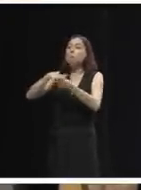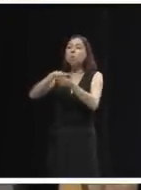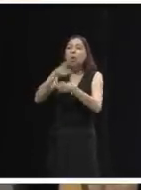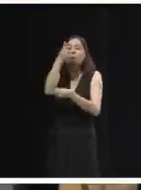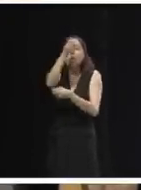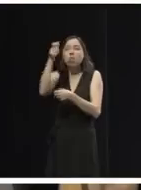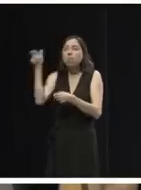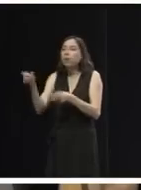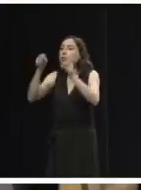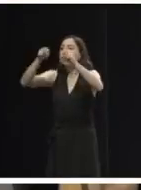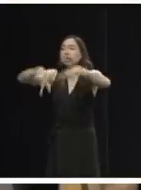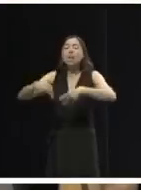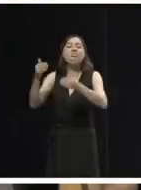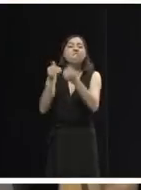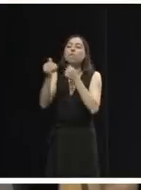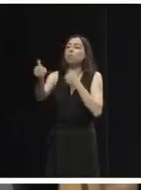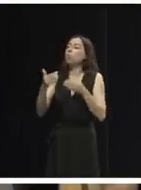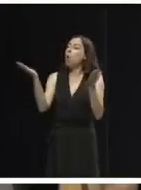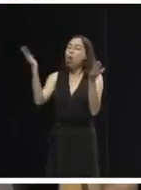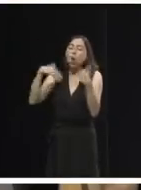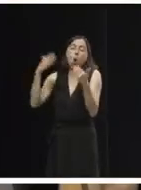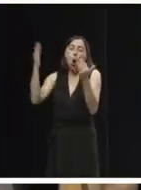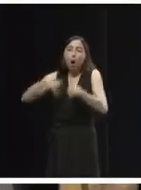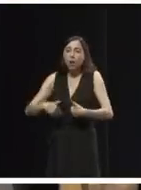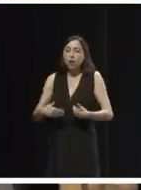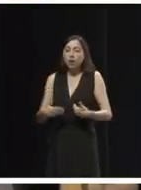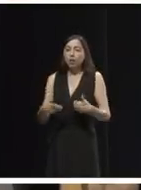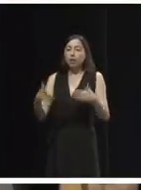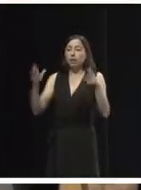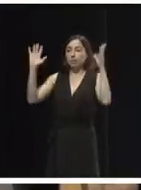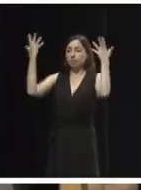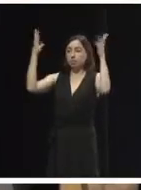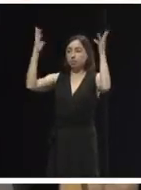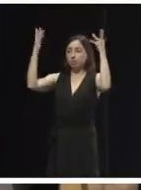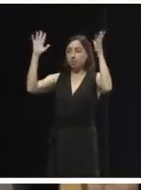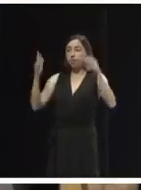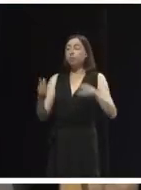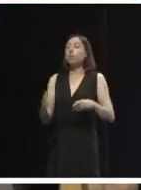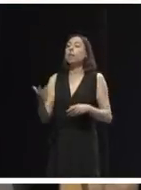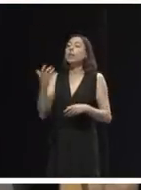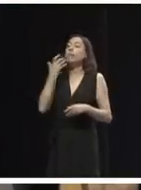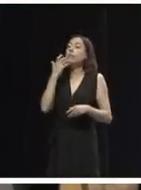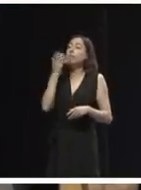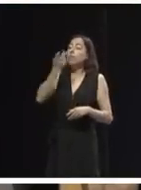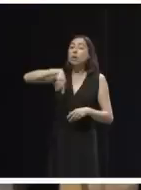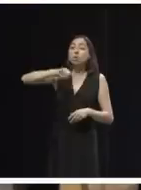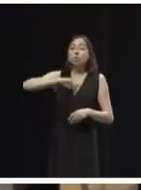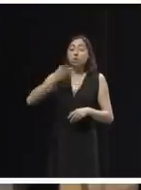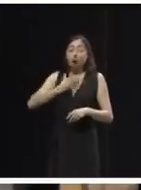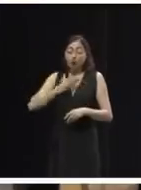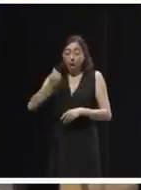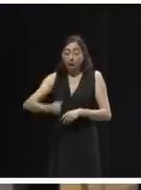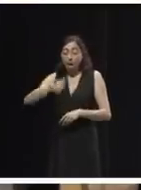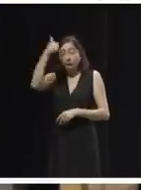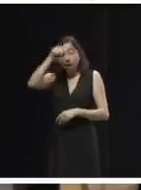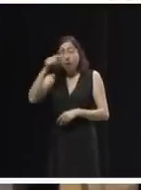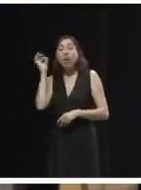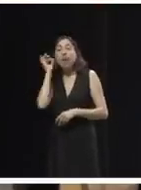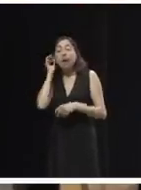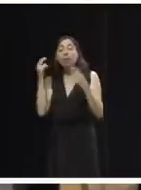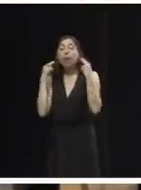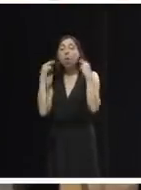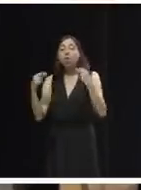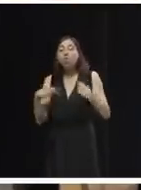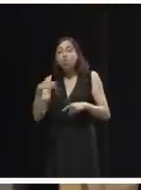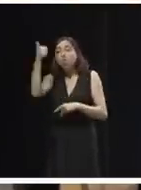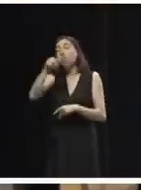no hay futuro. Sin nuestros alcaldes, alcaldesas, concejalas y